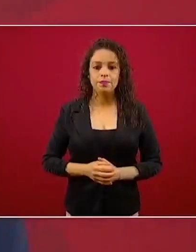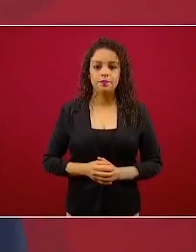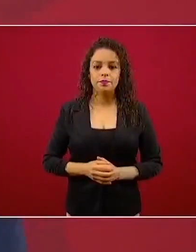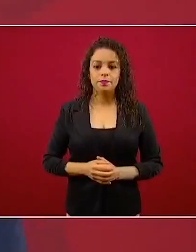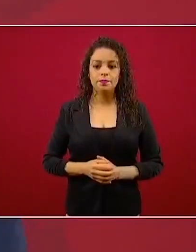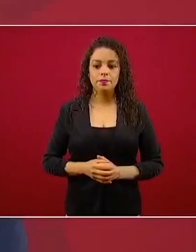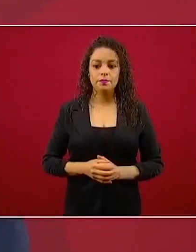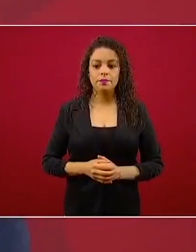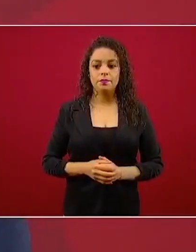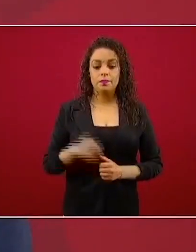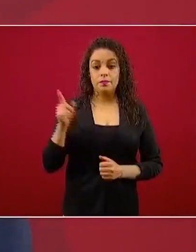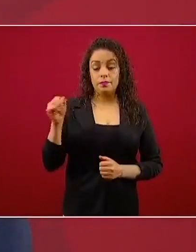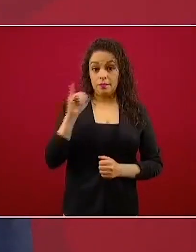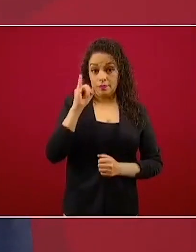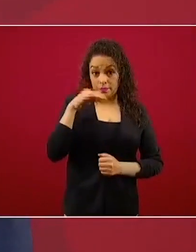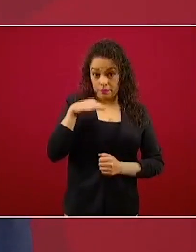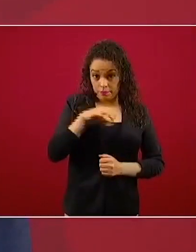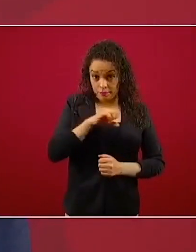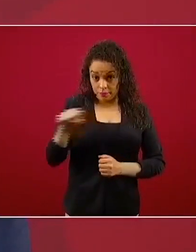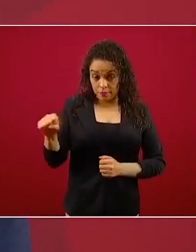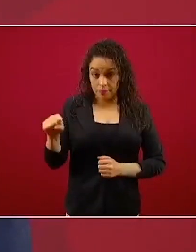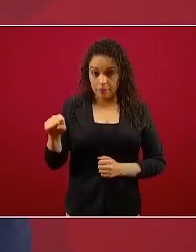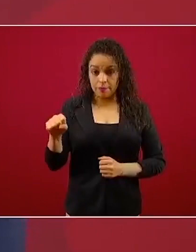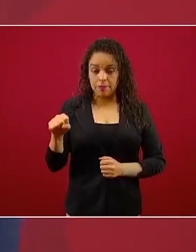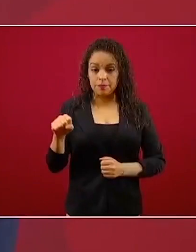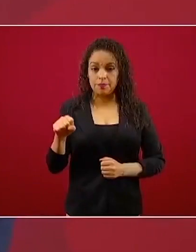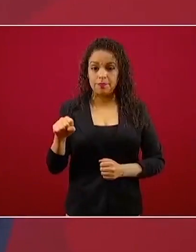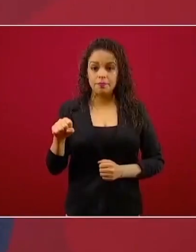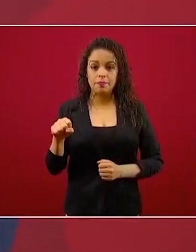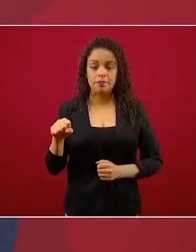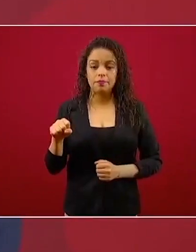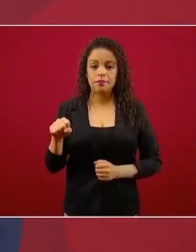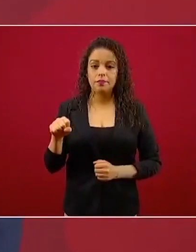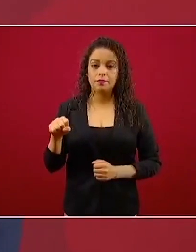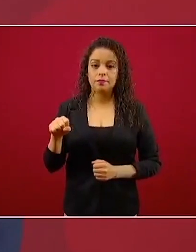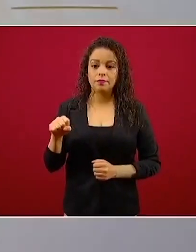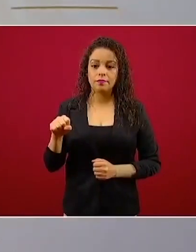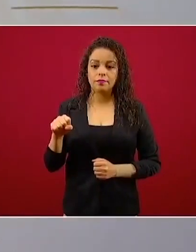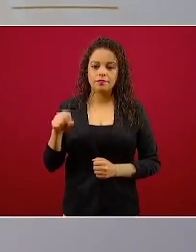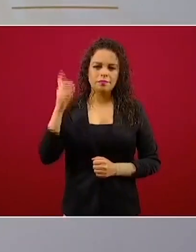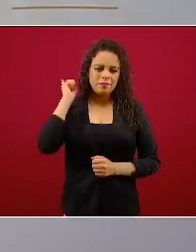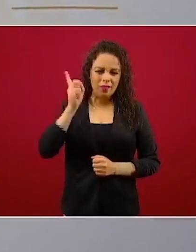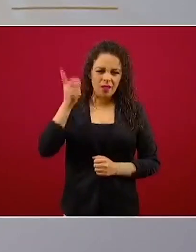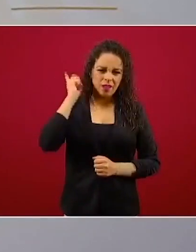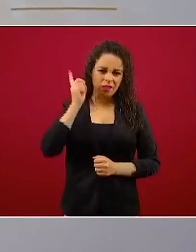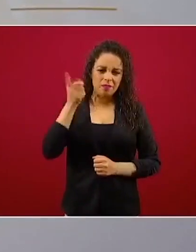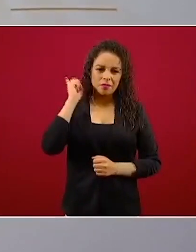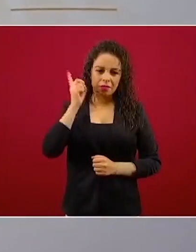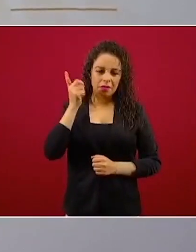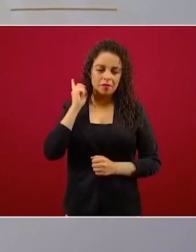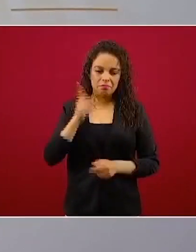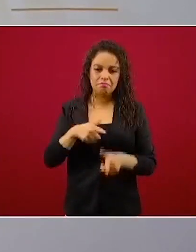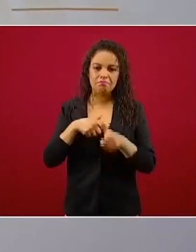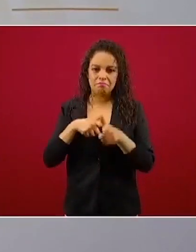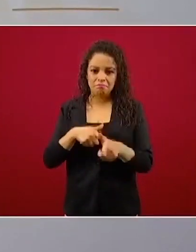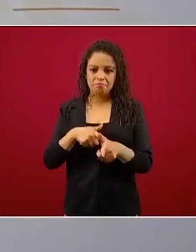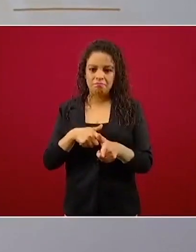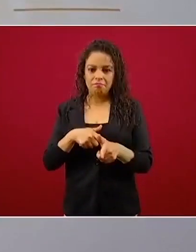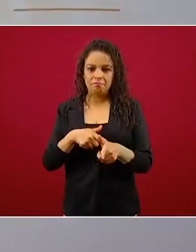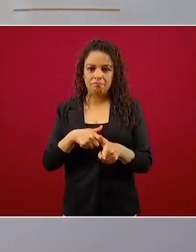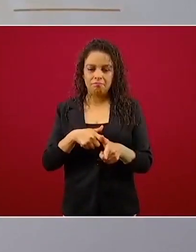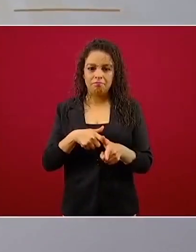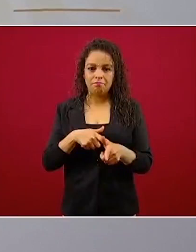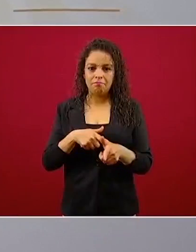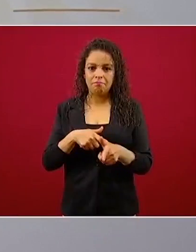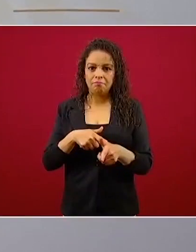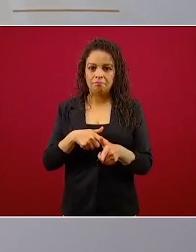del Seguro Social, que diario ya van a empezar a